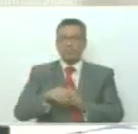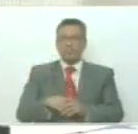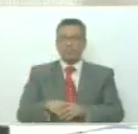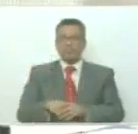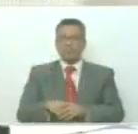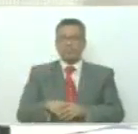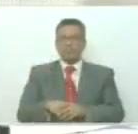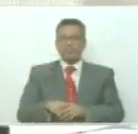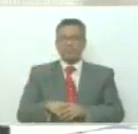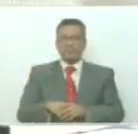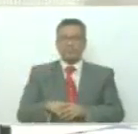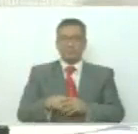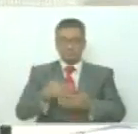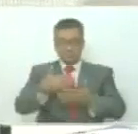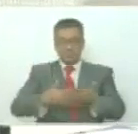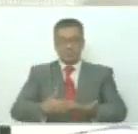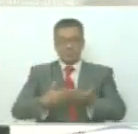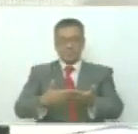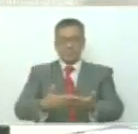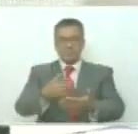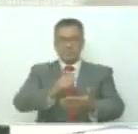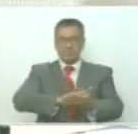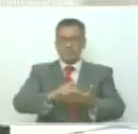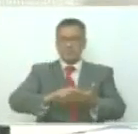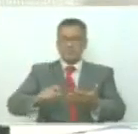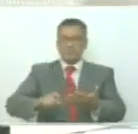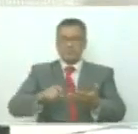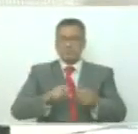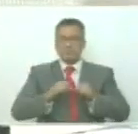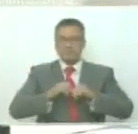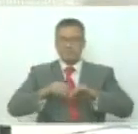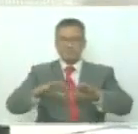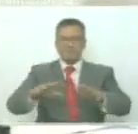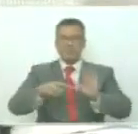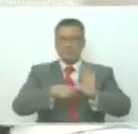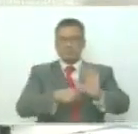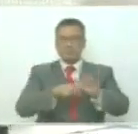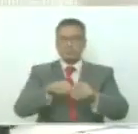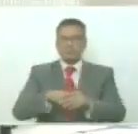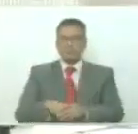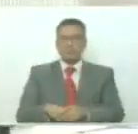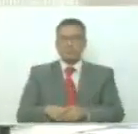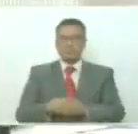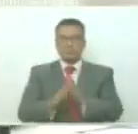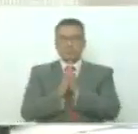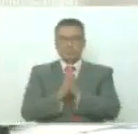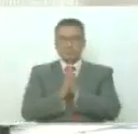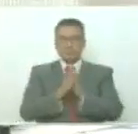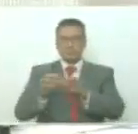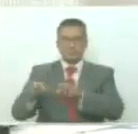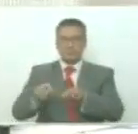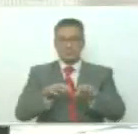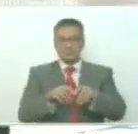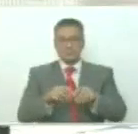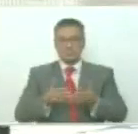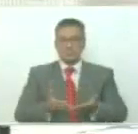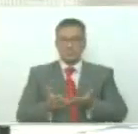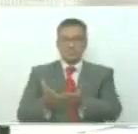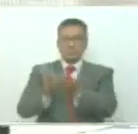Venezuela, y se remite a la Gaceta Oficial a los fines de su publicación. Por favor, ciudadana secretaria,